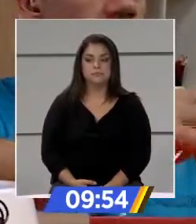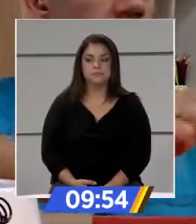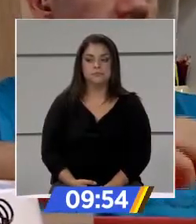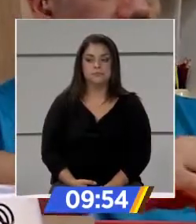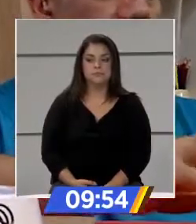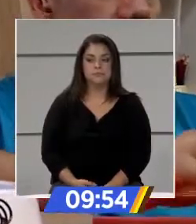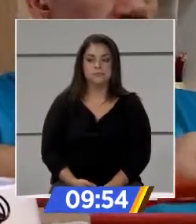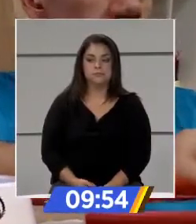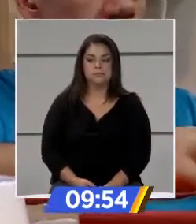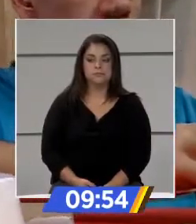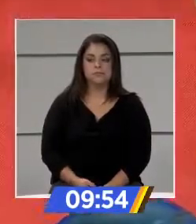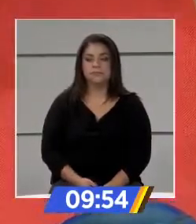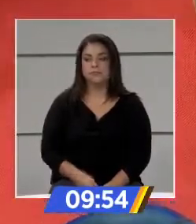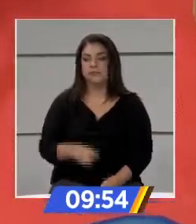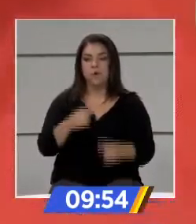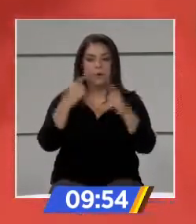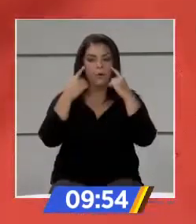No lo consigo.